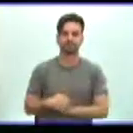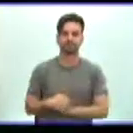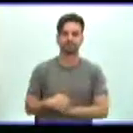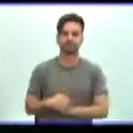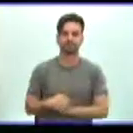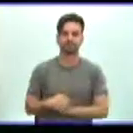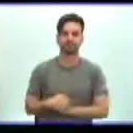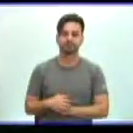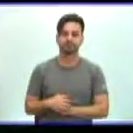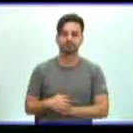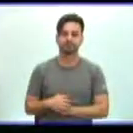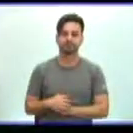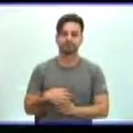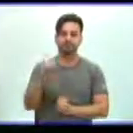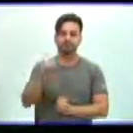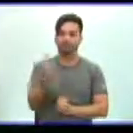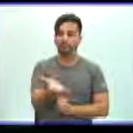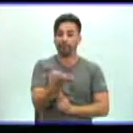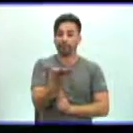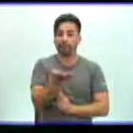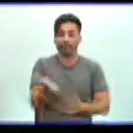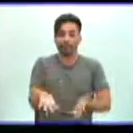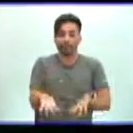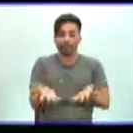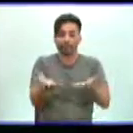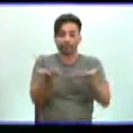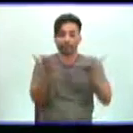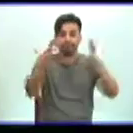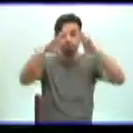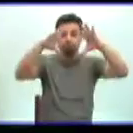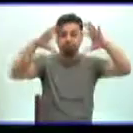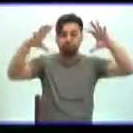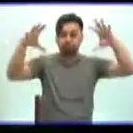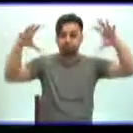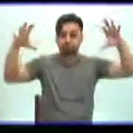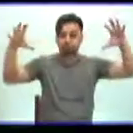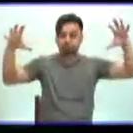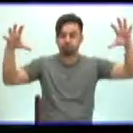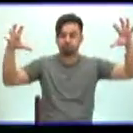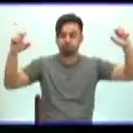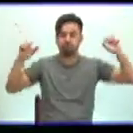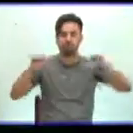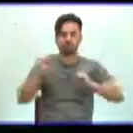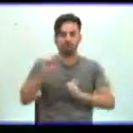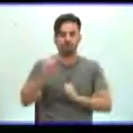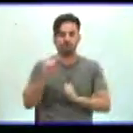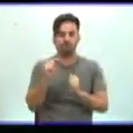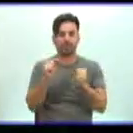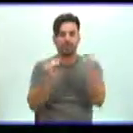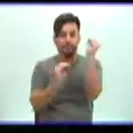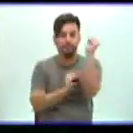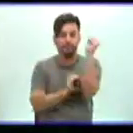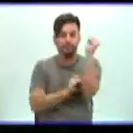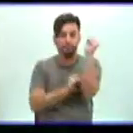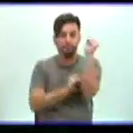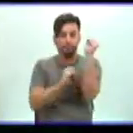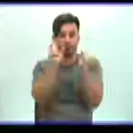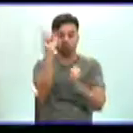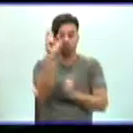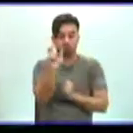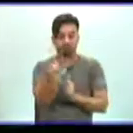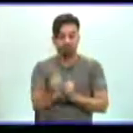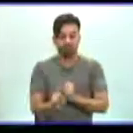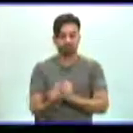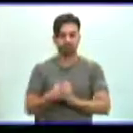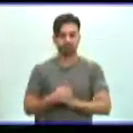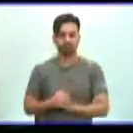El aire que sube cuando hay nubes produce bajas presiones. El que baja sin nubes produce presiones altas. El aire a